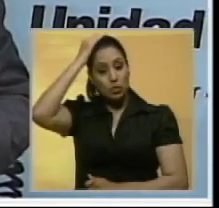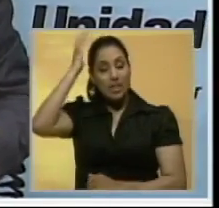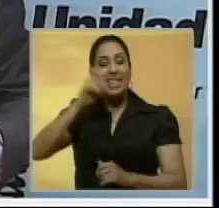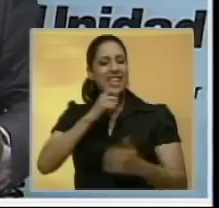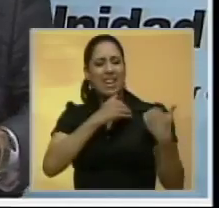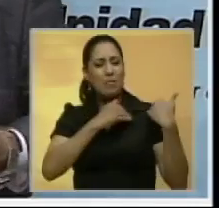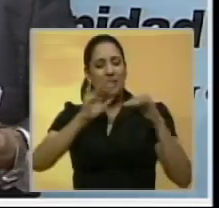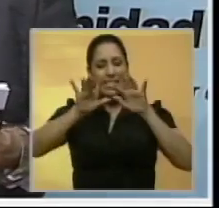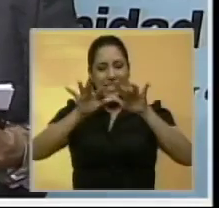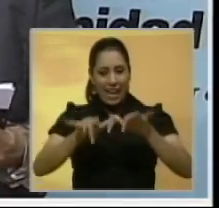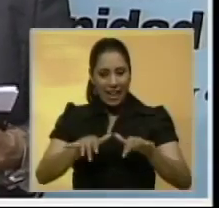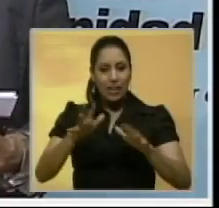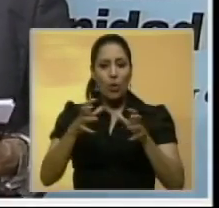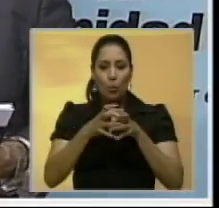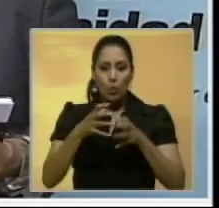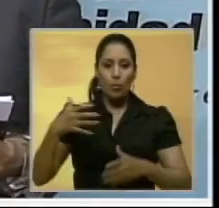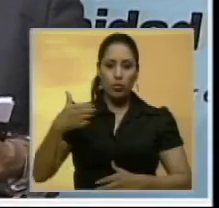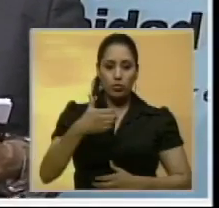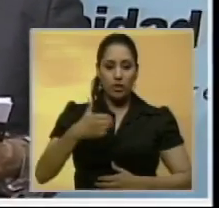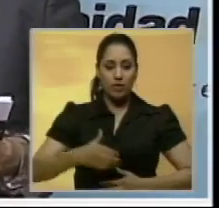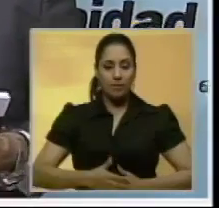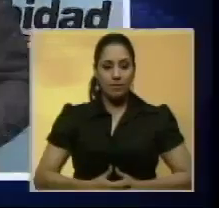secretario ejecutivo de la Mesa de la Unidad Democrática.